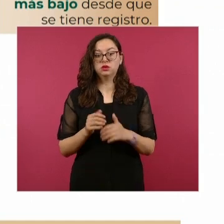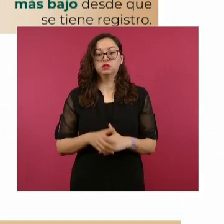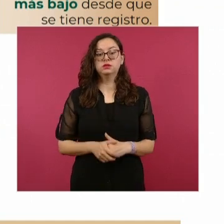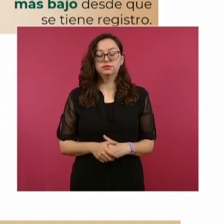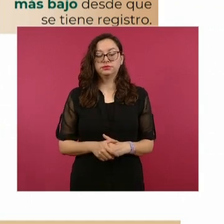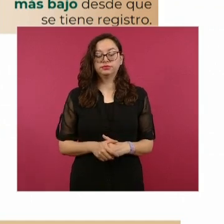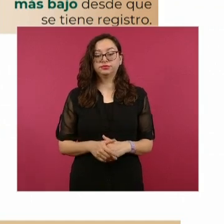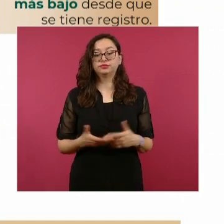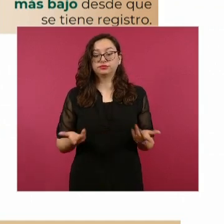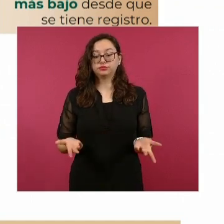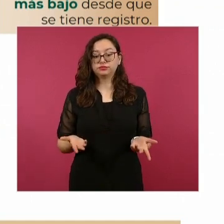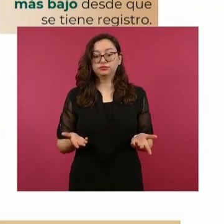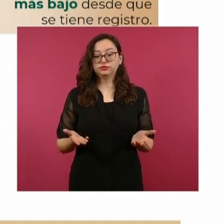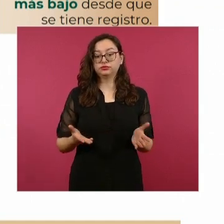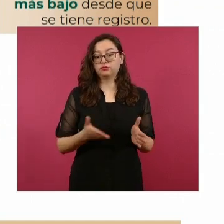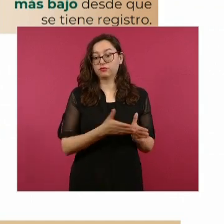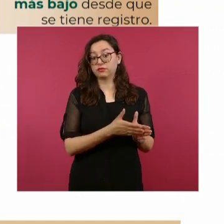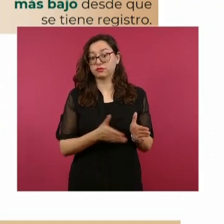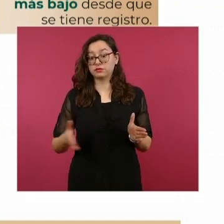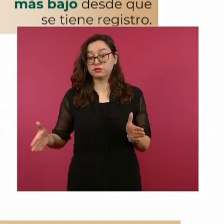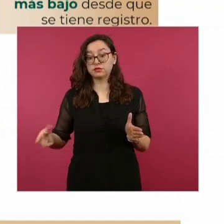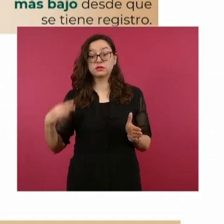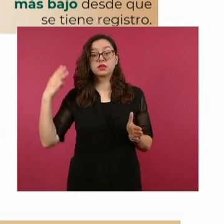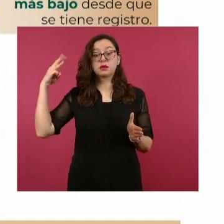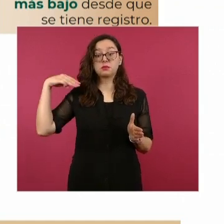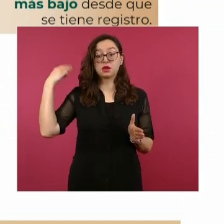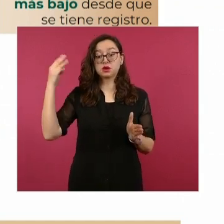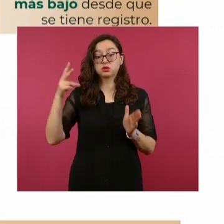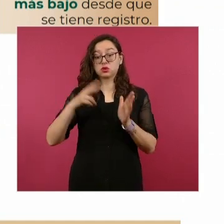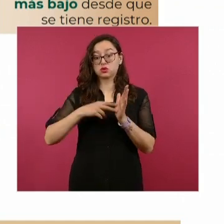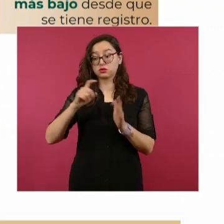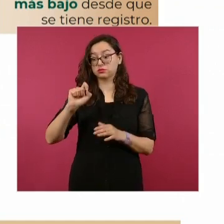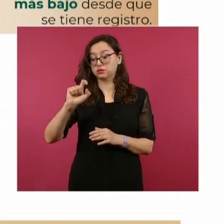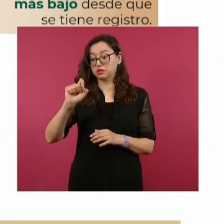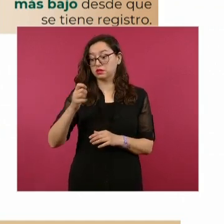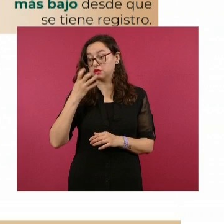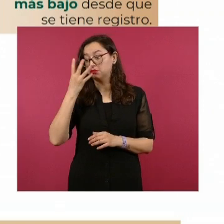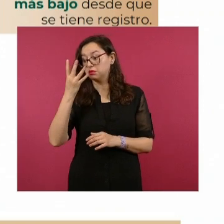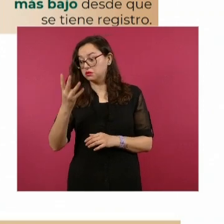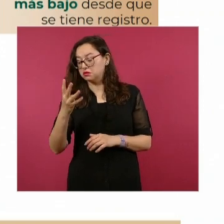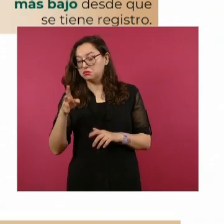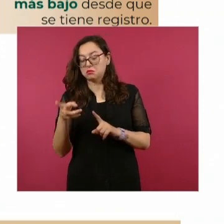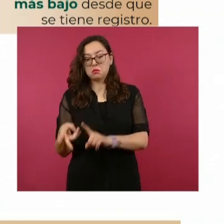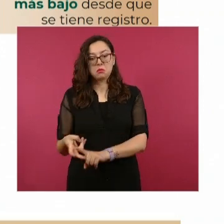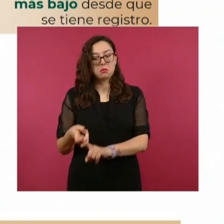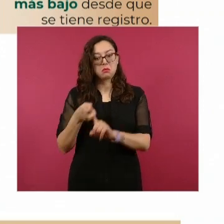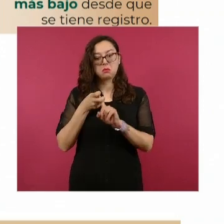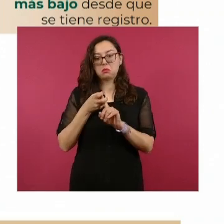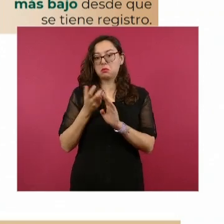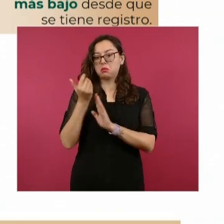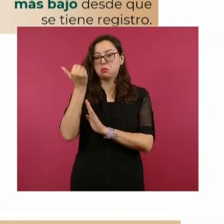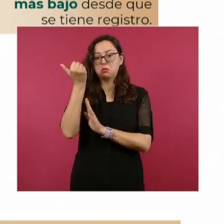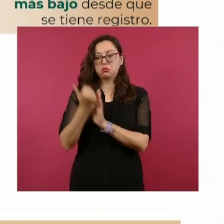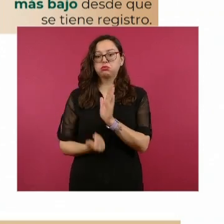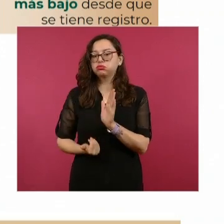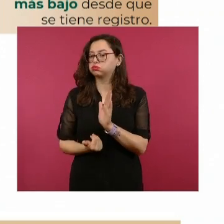es el mes de marzo más bajo desde que se tiene registro.